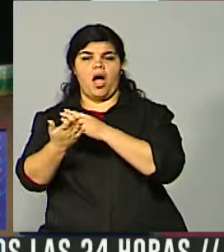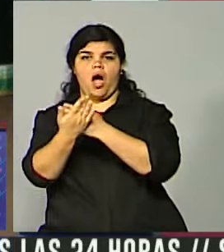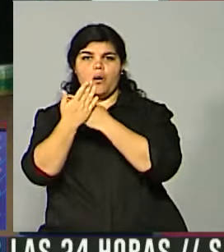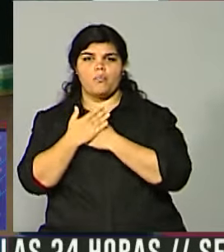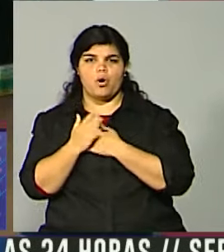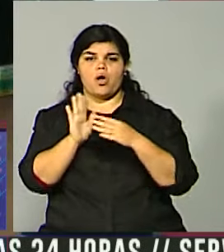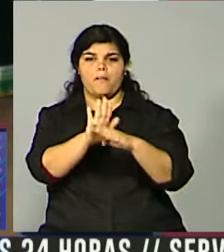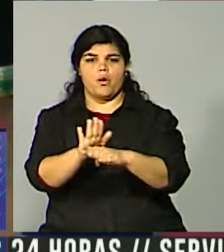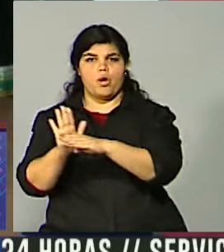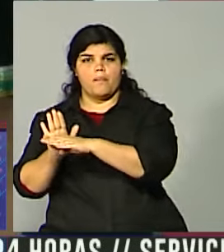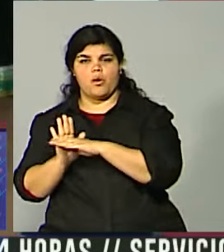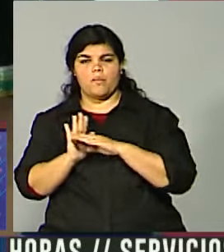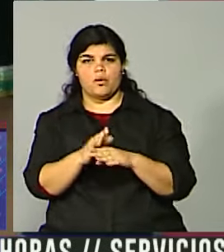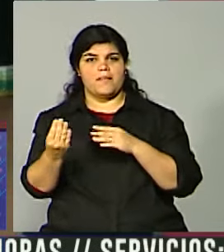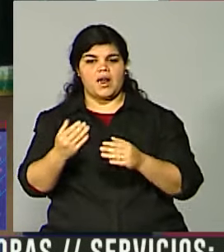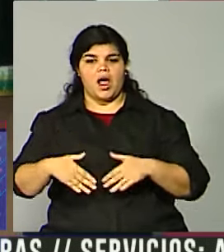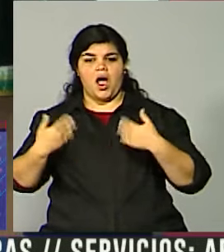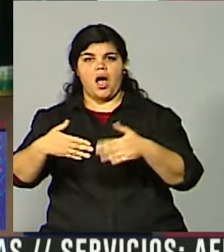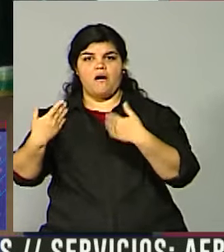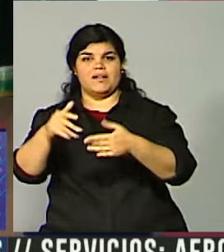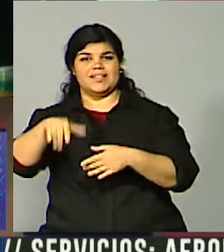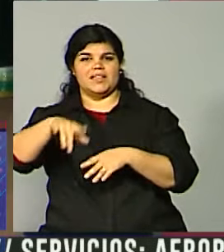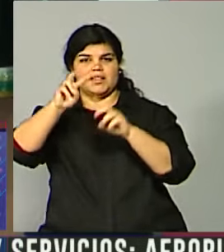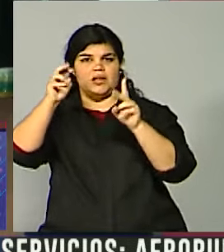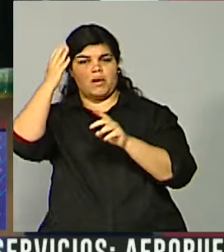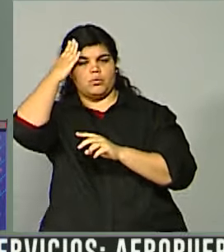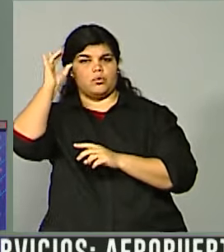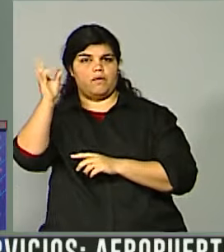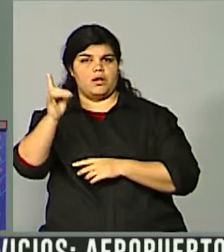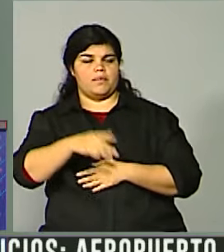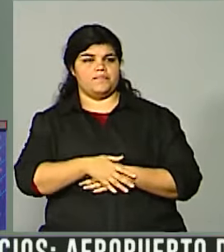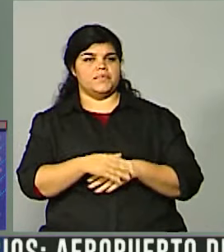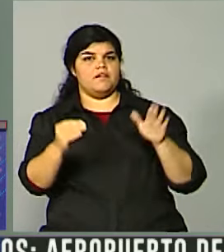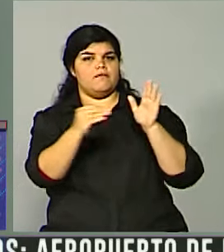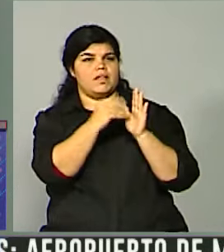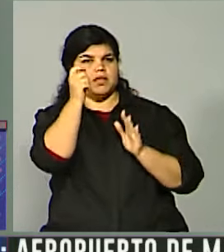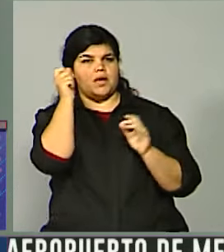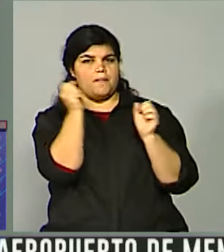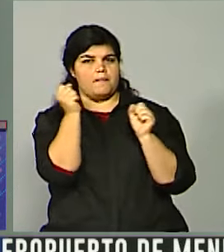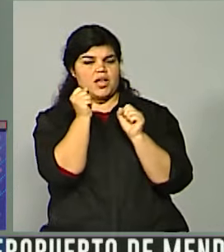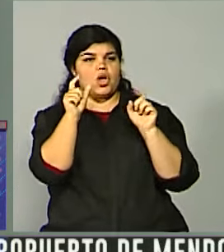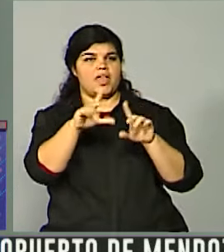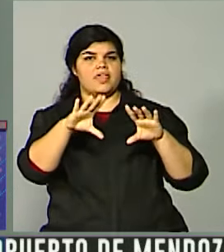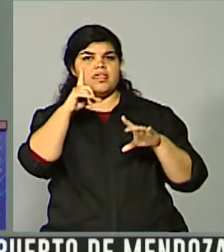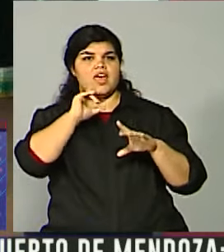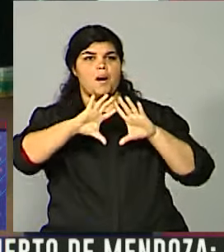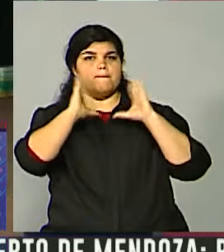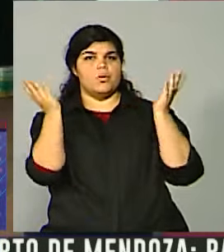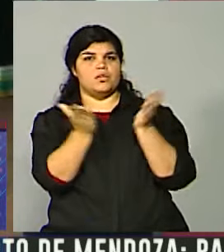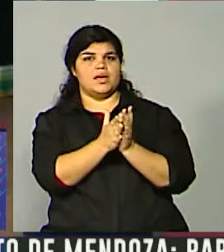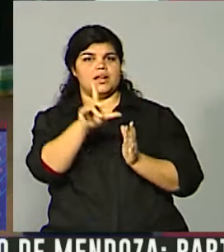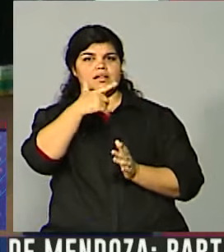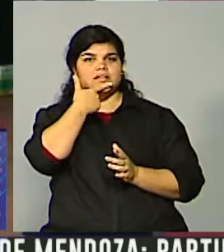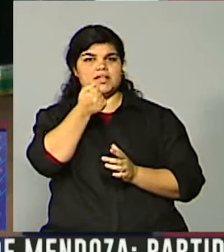todos para poder seguir con esto adelante, que es la cultura boliviana. Claro. El 20 de mayo es el día del Mundial del Salai también, exactamente, ¿no? Exactamente, el 20 de mayo